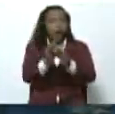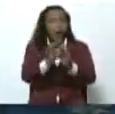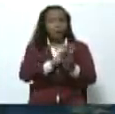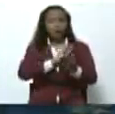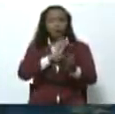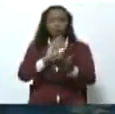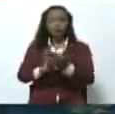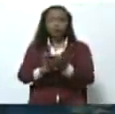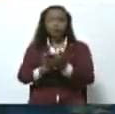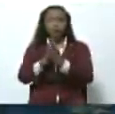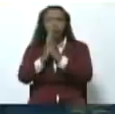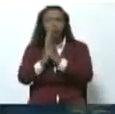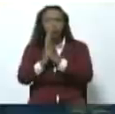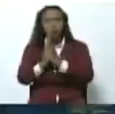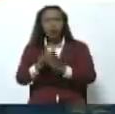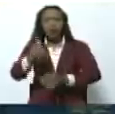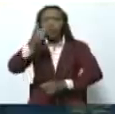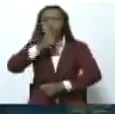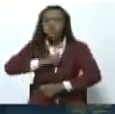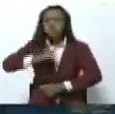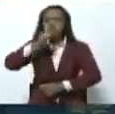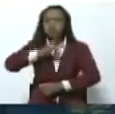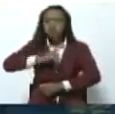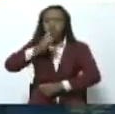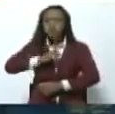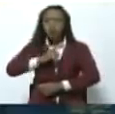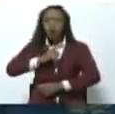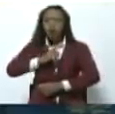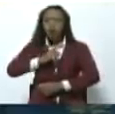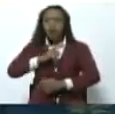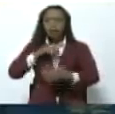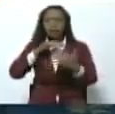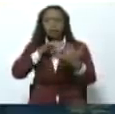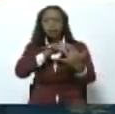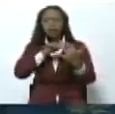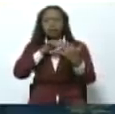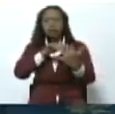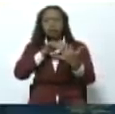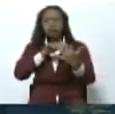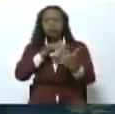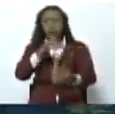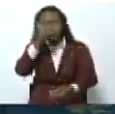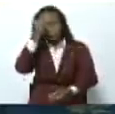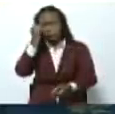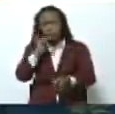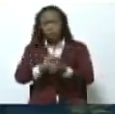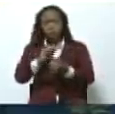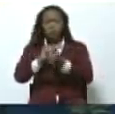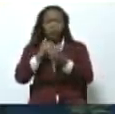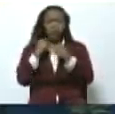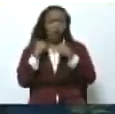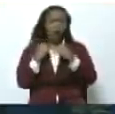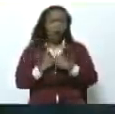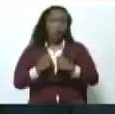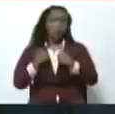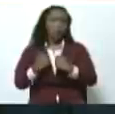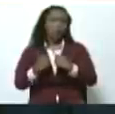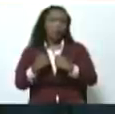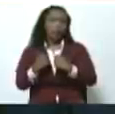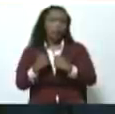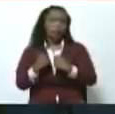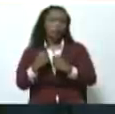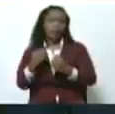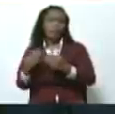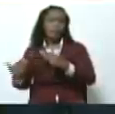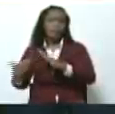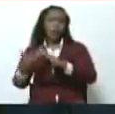que ha soportado la guerra brutal la guerra brutal que le han